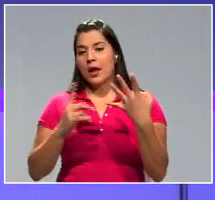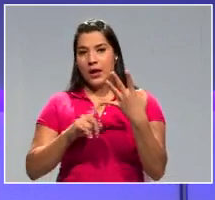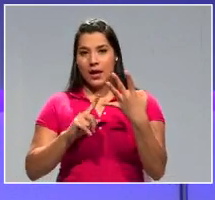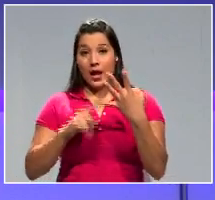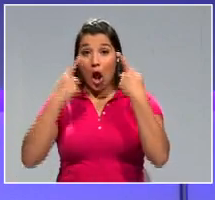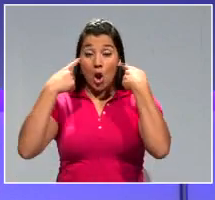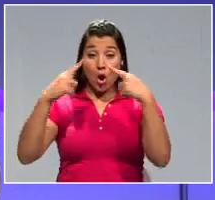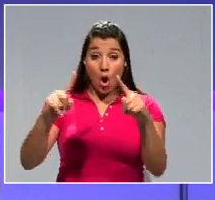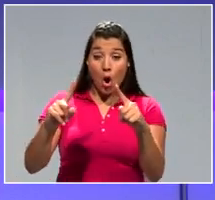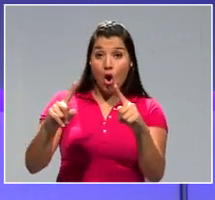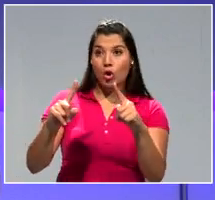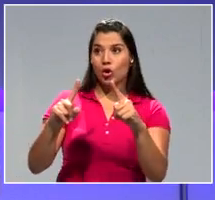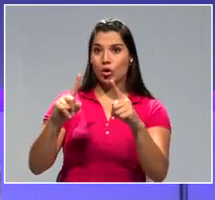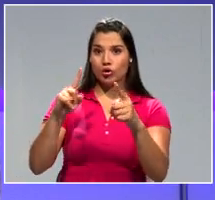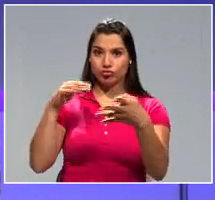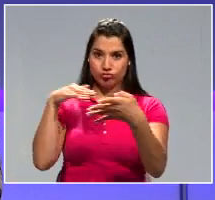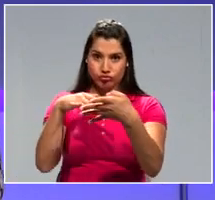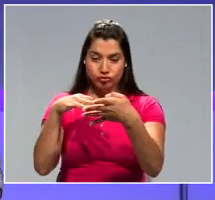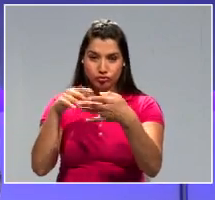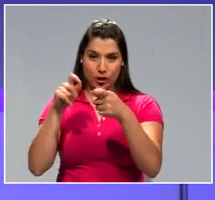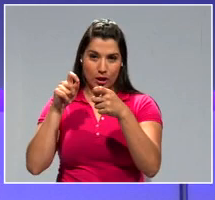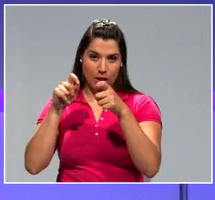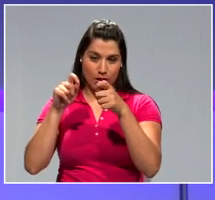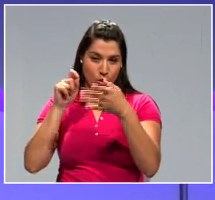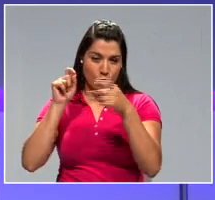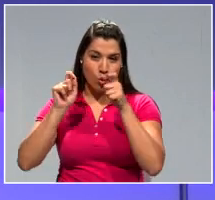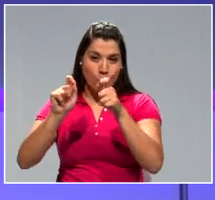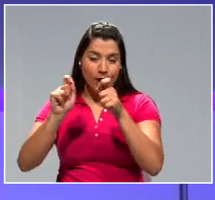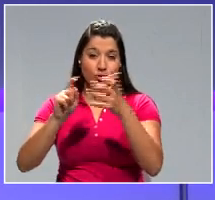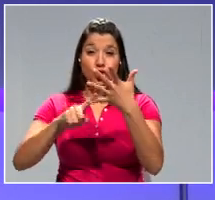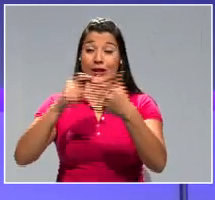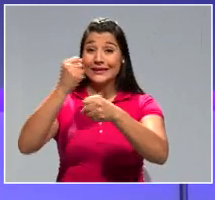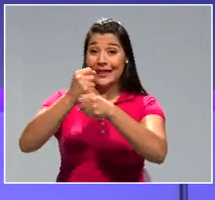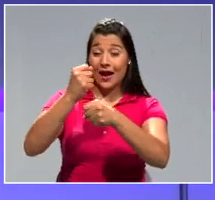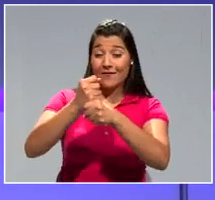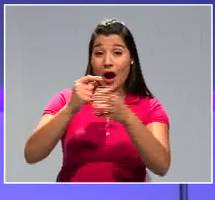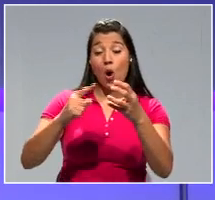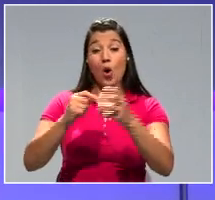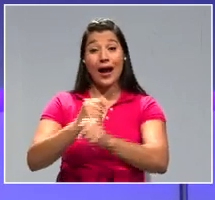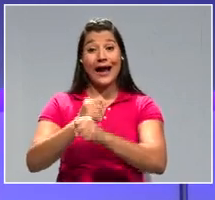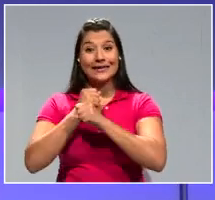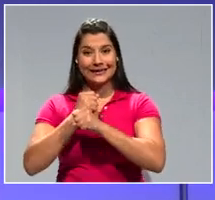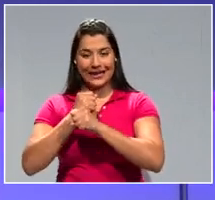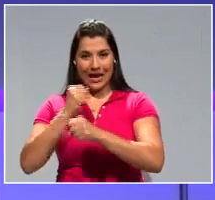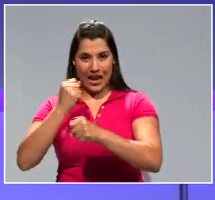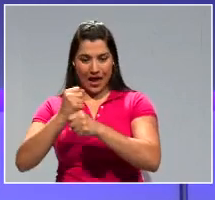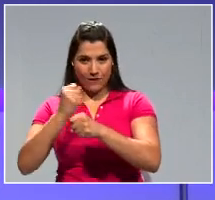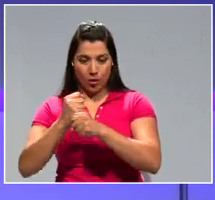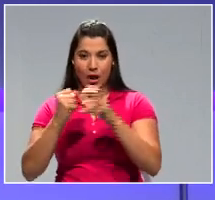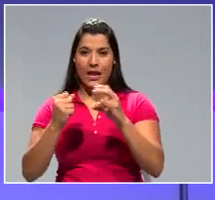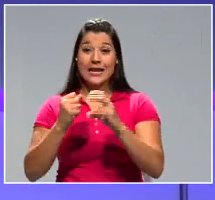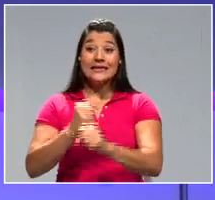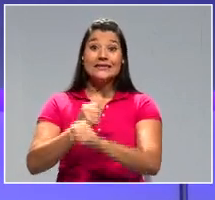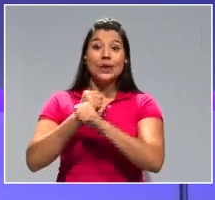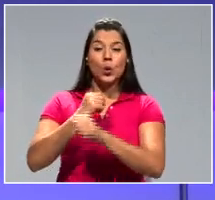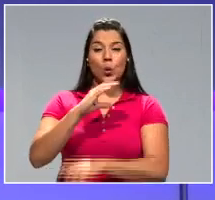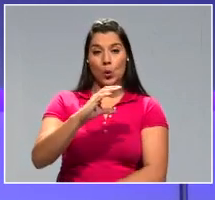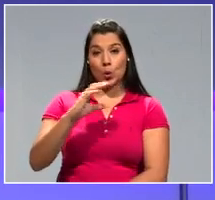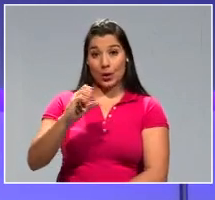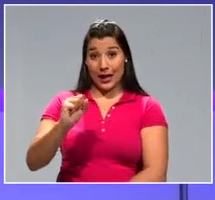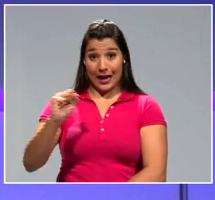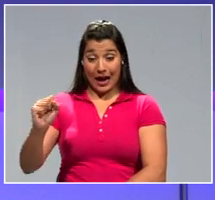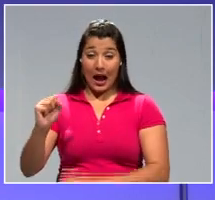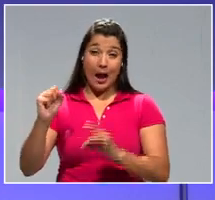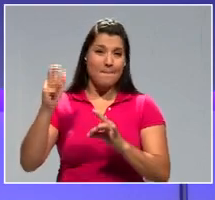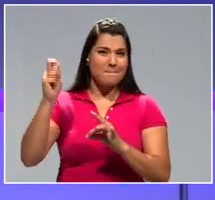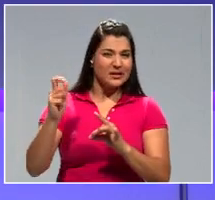logro educativo, empleo de calidad, garantías laborales, el seguro de salud de la caja,